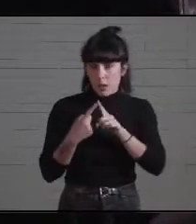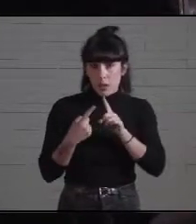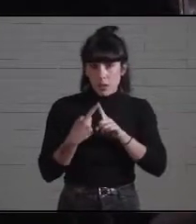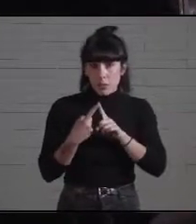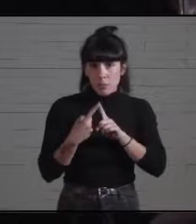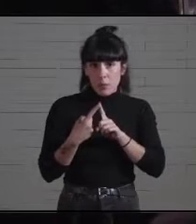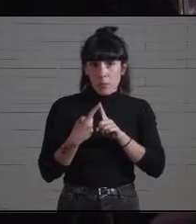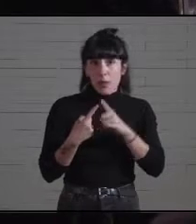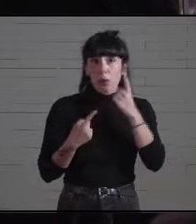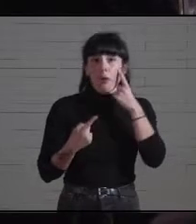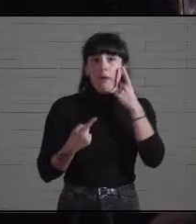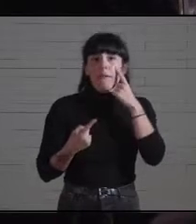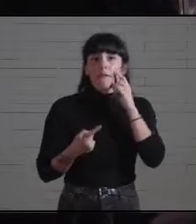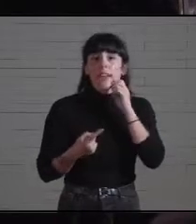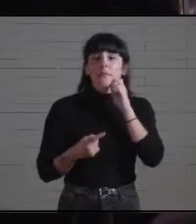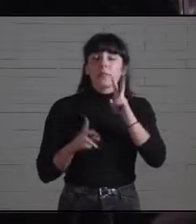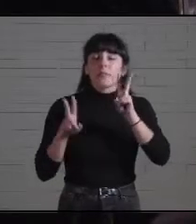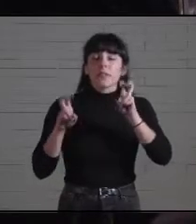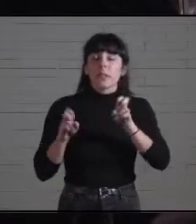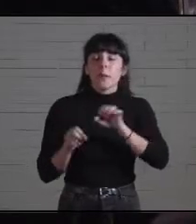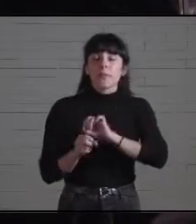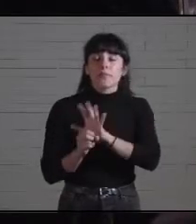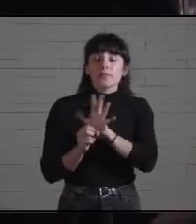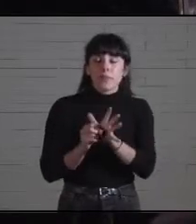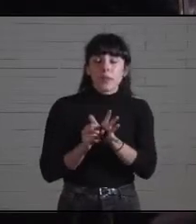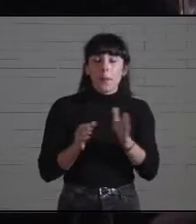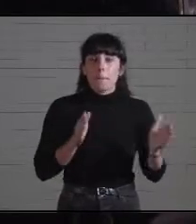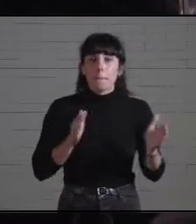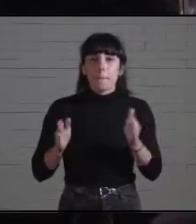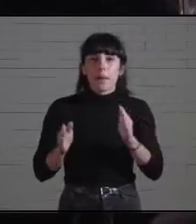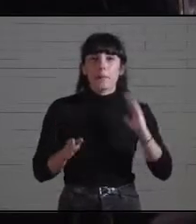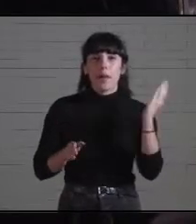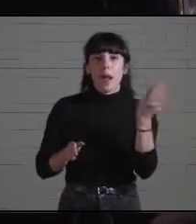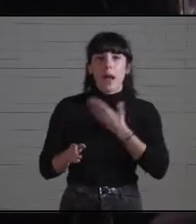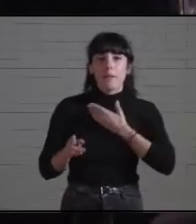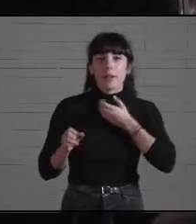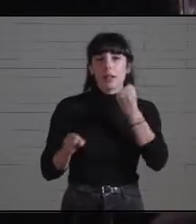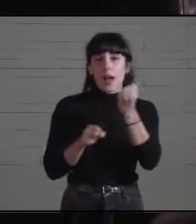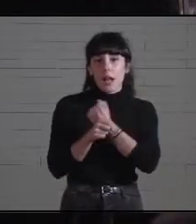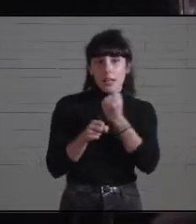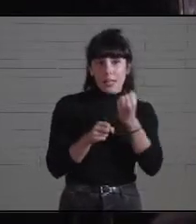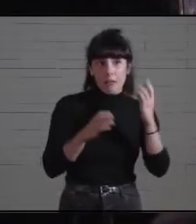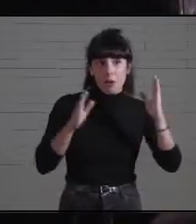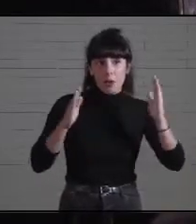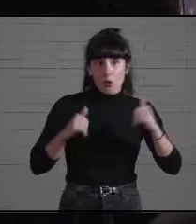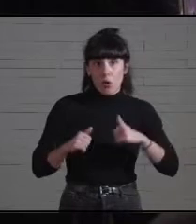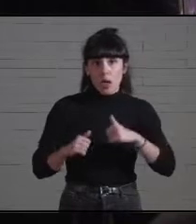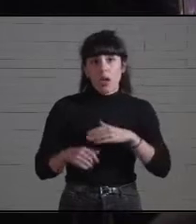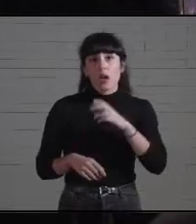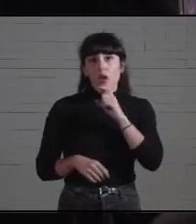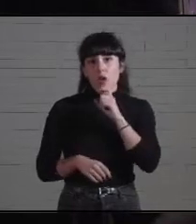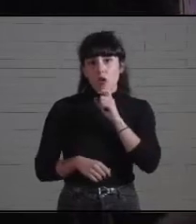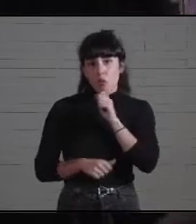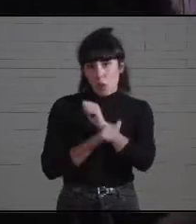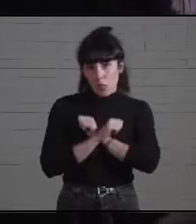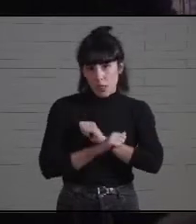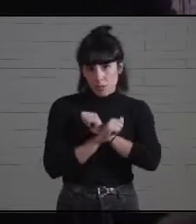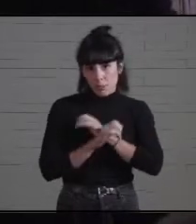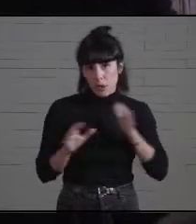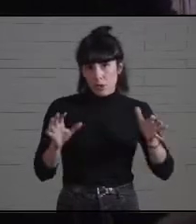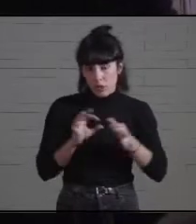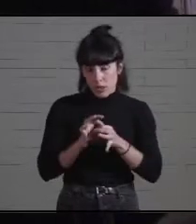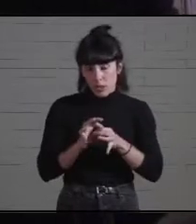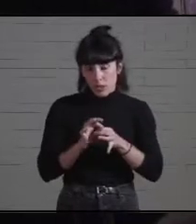cómo ha afectado la pandemia al desempleo. Bueno, comparado con la crisis anterior,